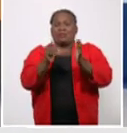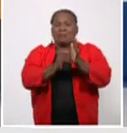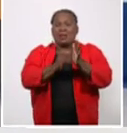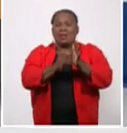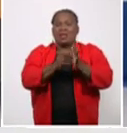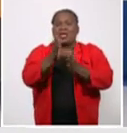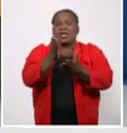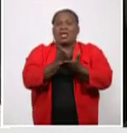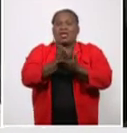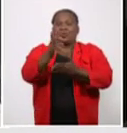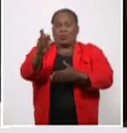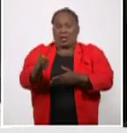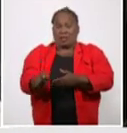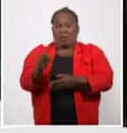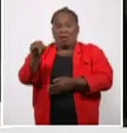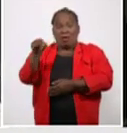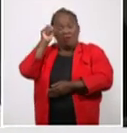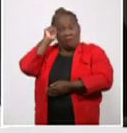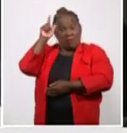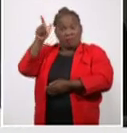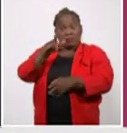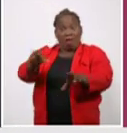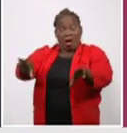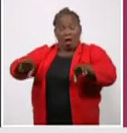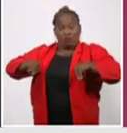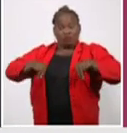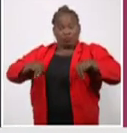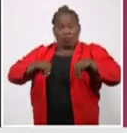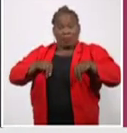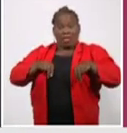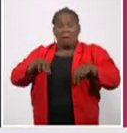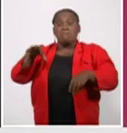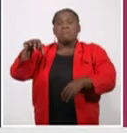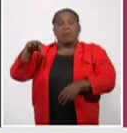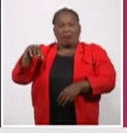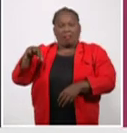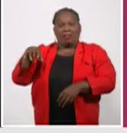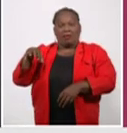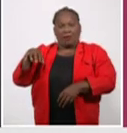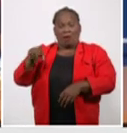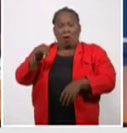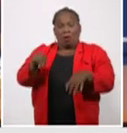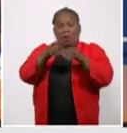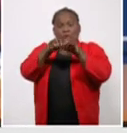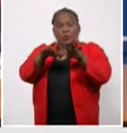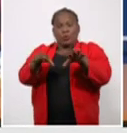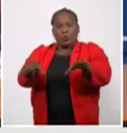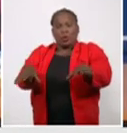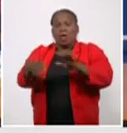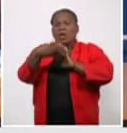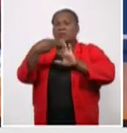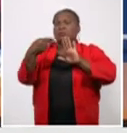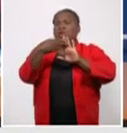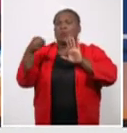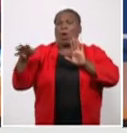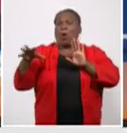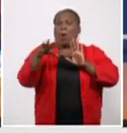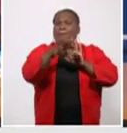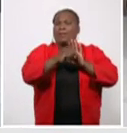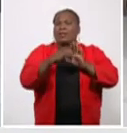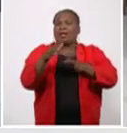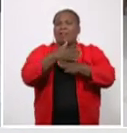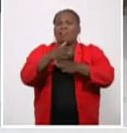provincia. Una experiencia asumida recientemente por los pinareños que abarcará ahora todas las asignaturas de los diferentes niveles